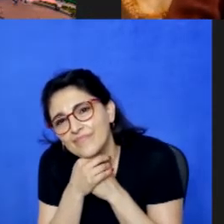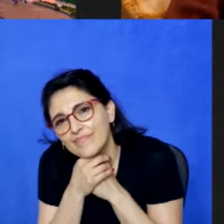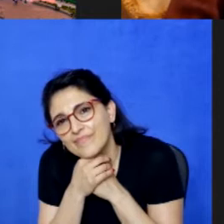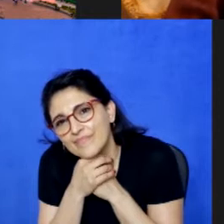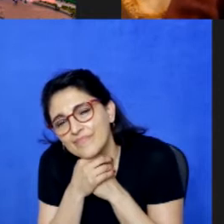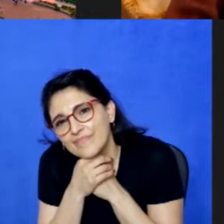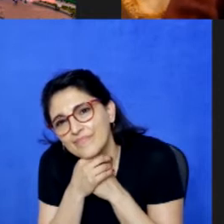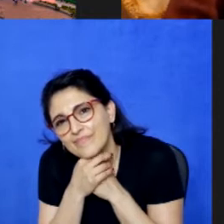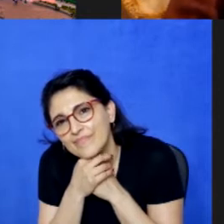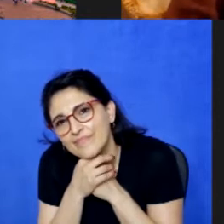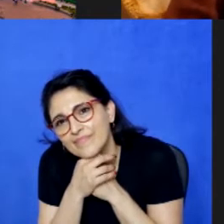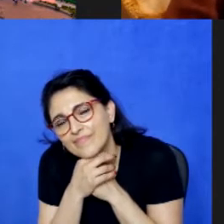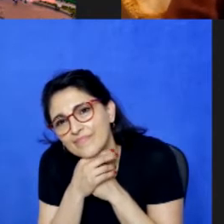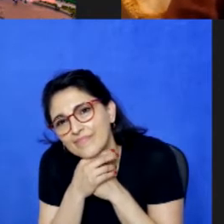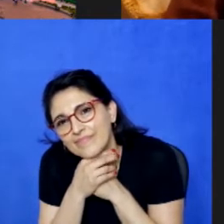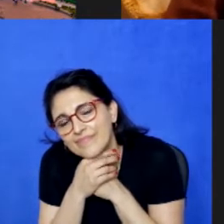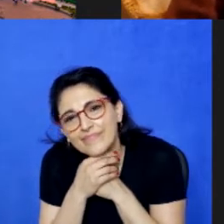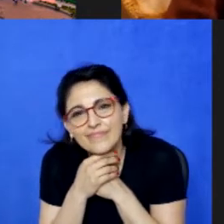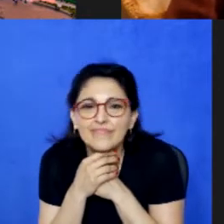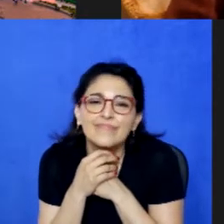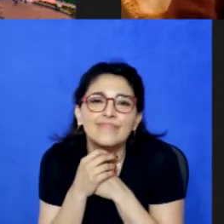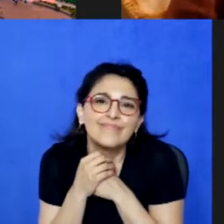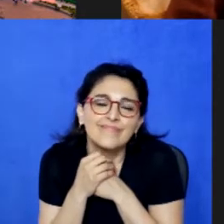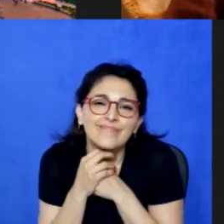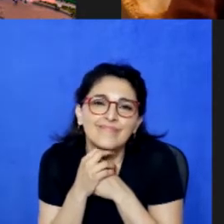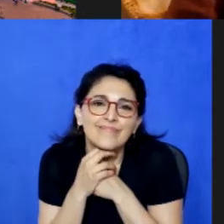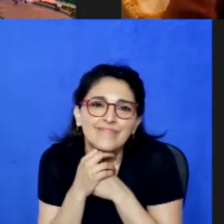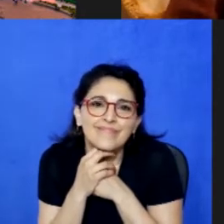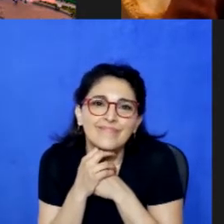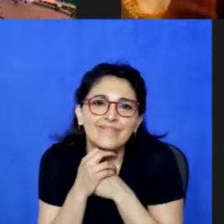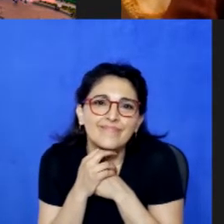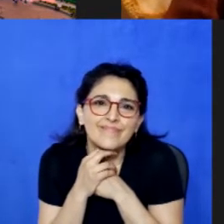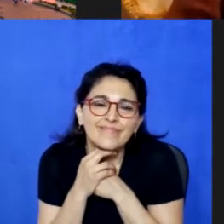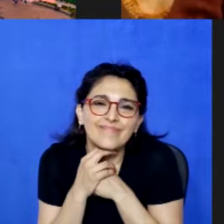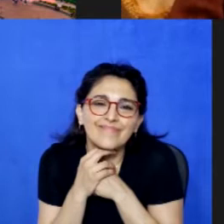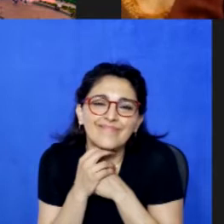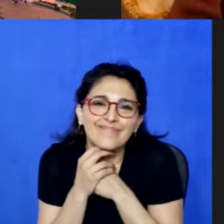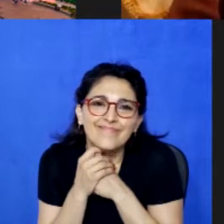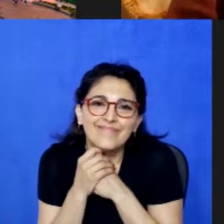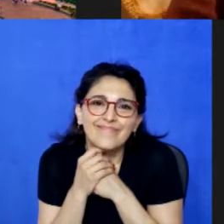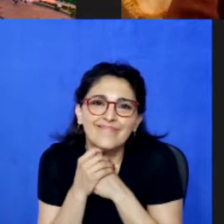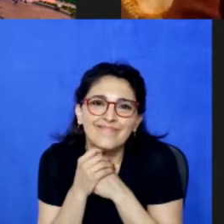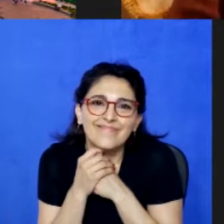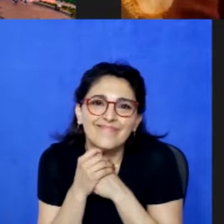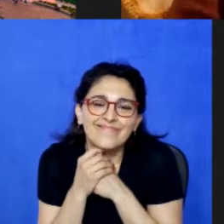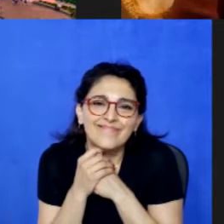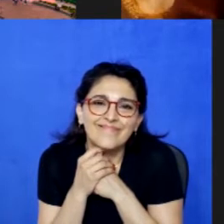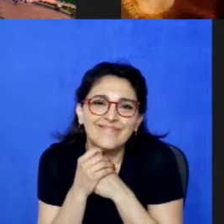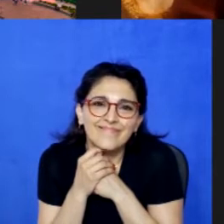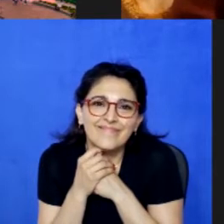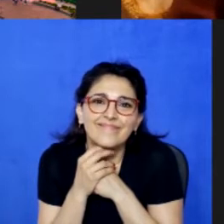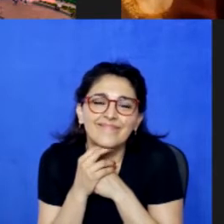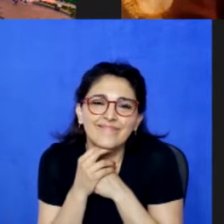Ana, que yo era Superman, pensaba de ser una persona intocable, ¿no? Por lo que es enfermedad. Llegué acá en